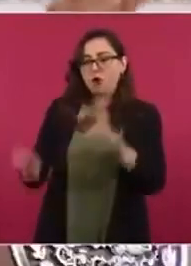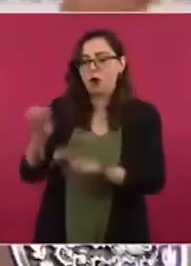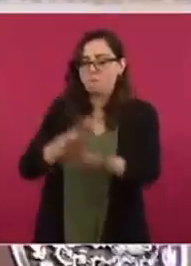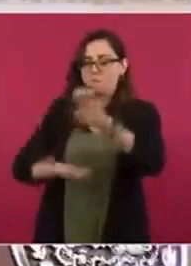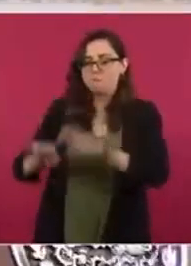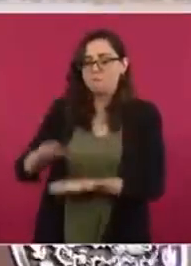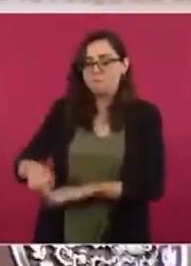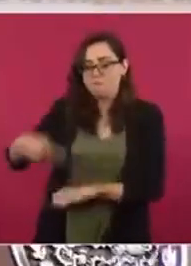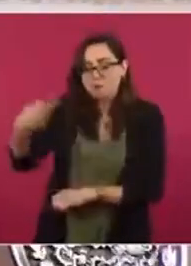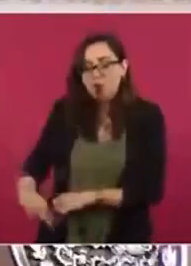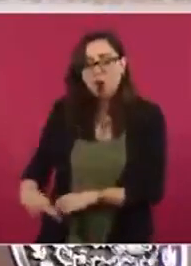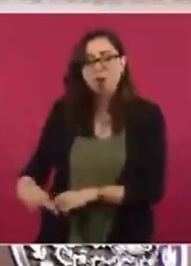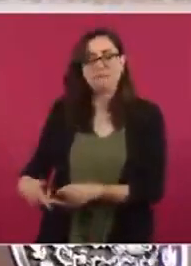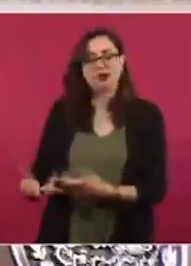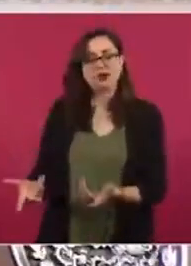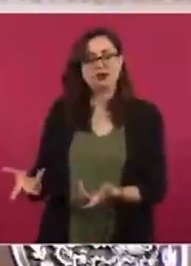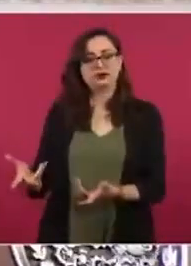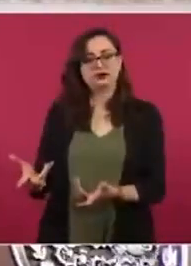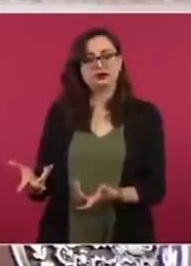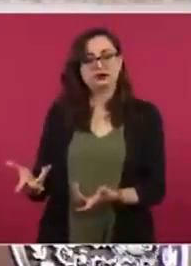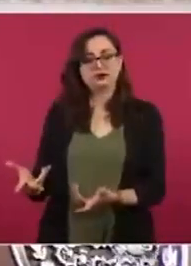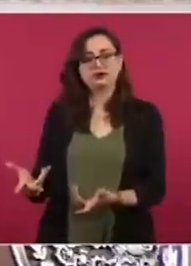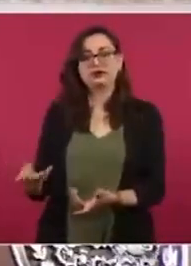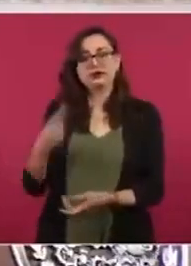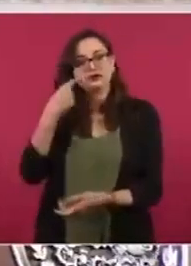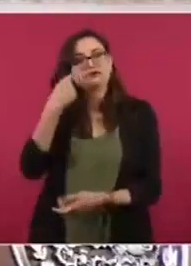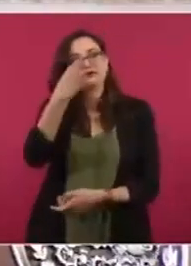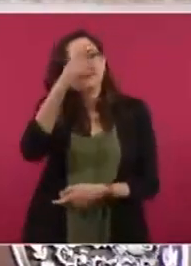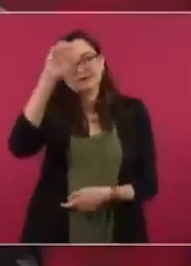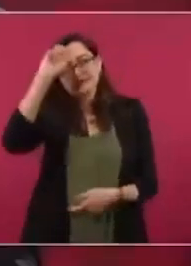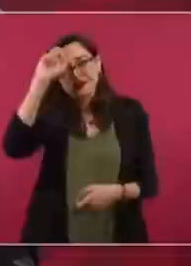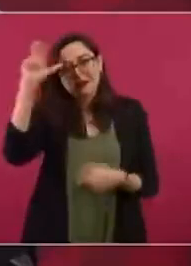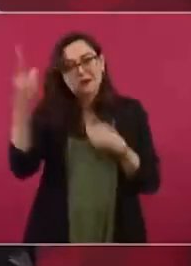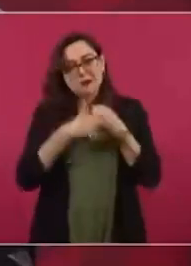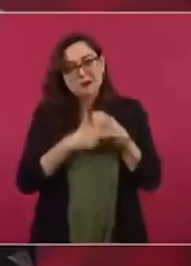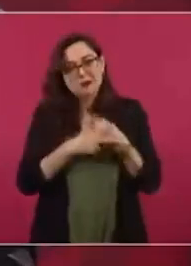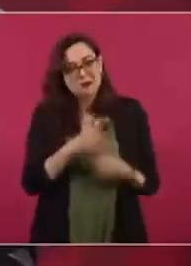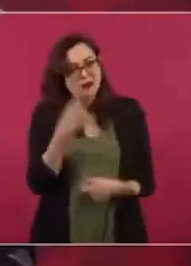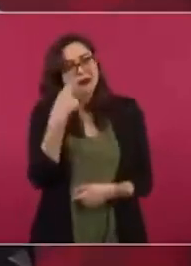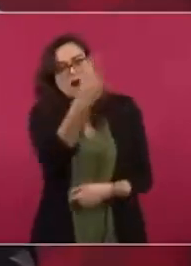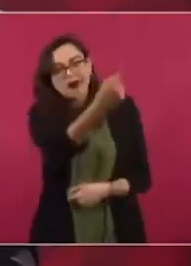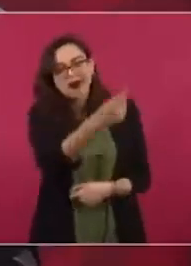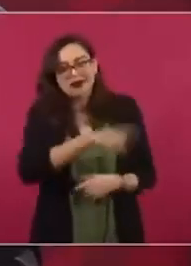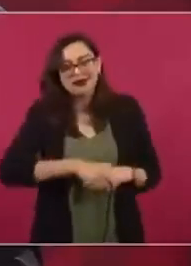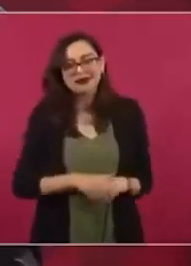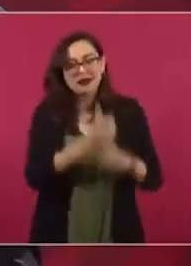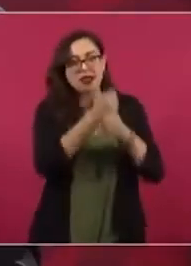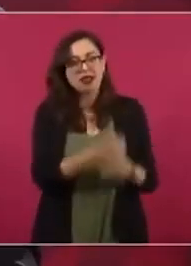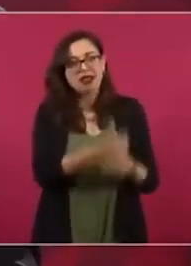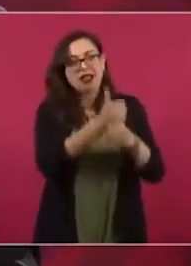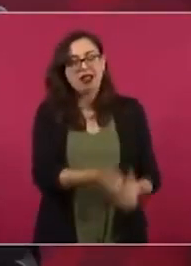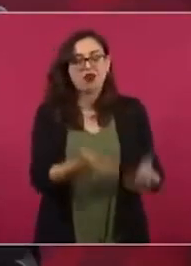para no padecer lo que está sucediendo en Europa,